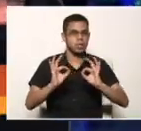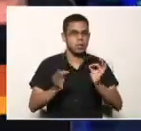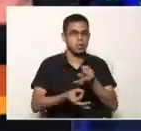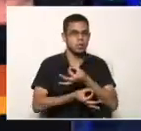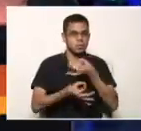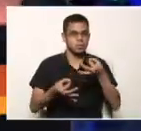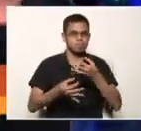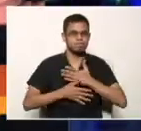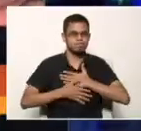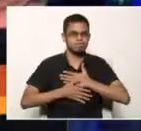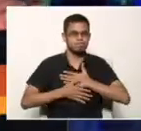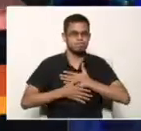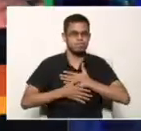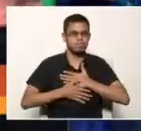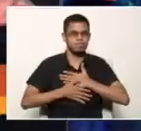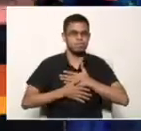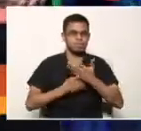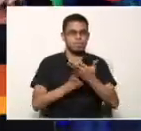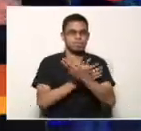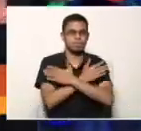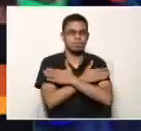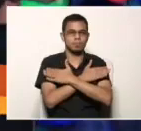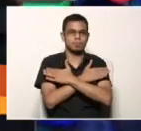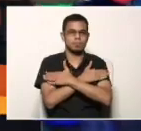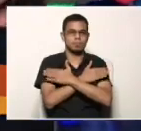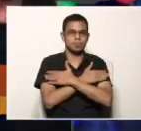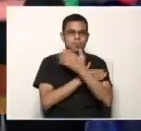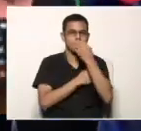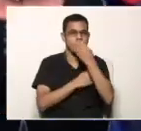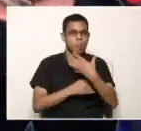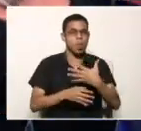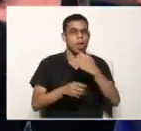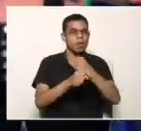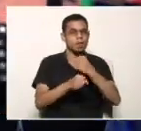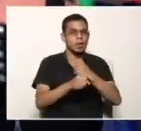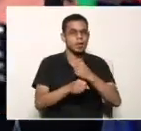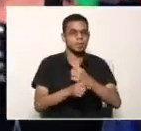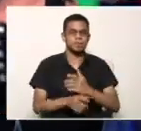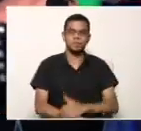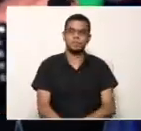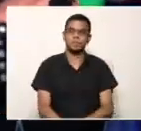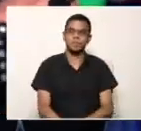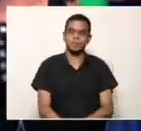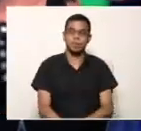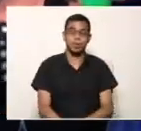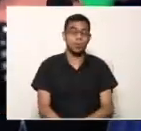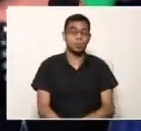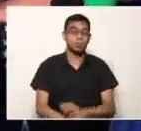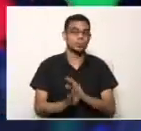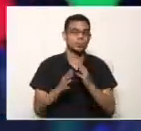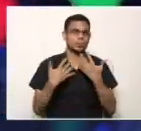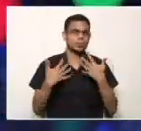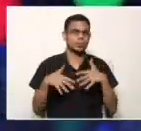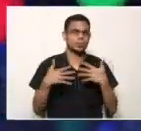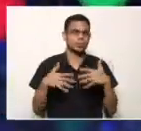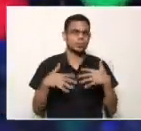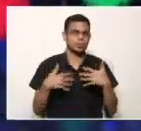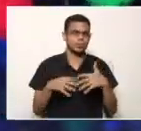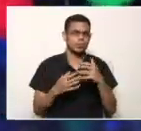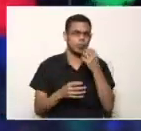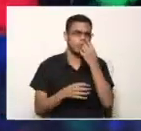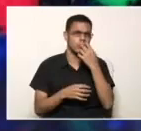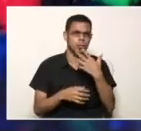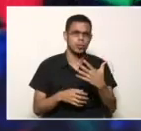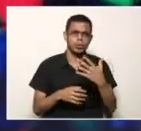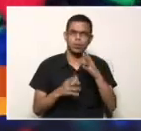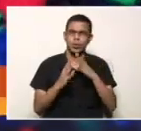felicitaciones para todos por esas bellísimas presentaciones. ¿Pero qué te parecieron a ti, Eliezer? Excelente, Big Mauri, pues es increíble todo el